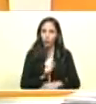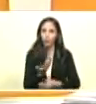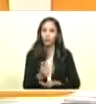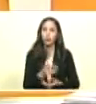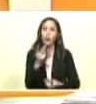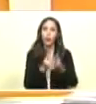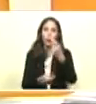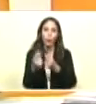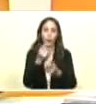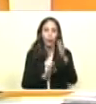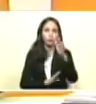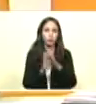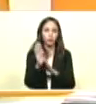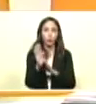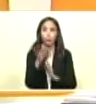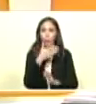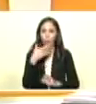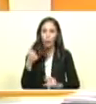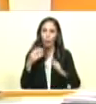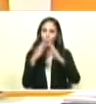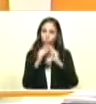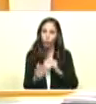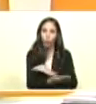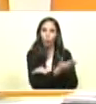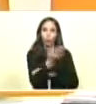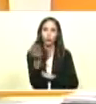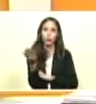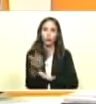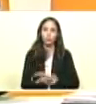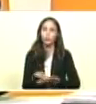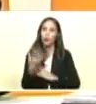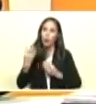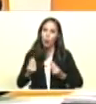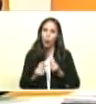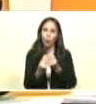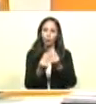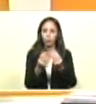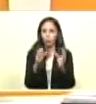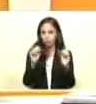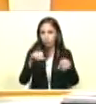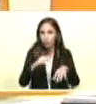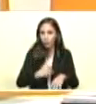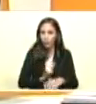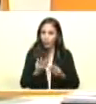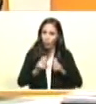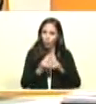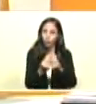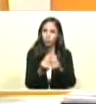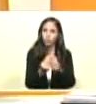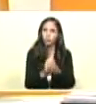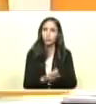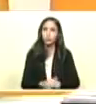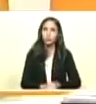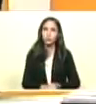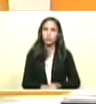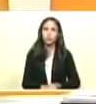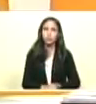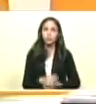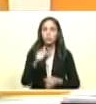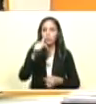economía en manos de todas y de todos. Juntos es posible, seguiremos haciéndolo.